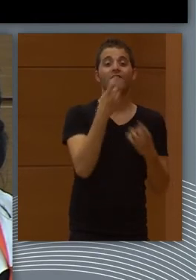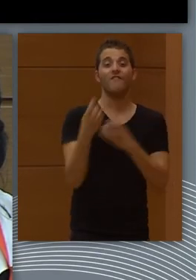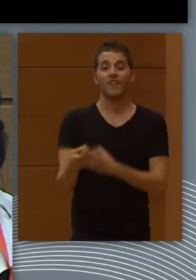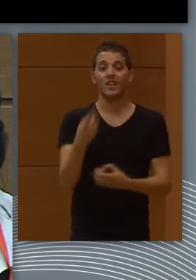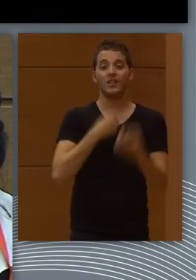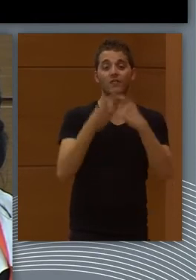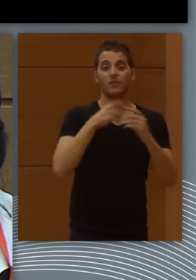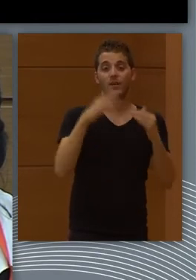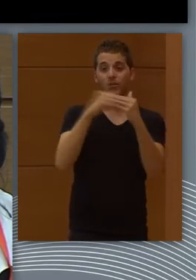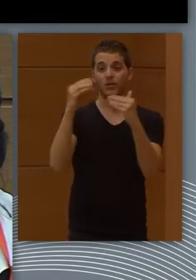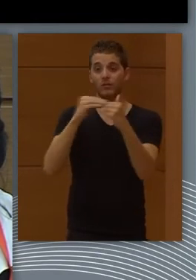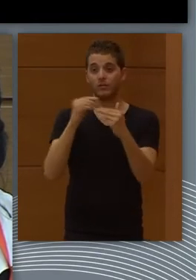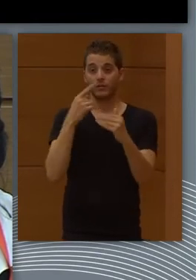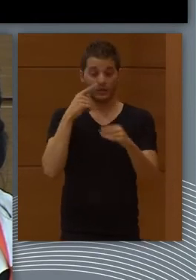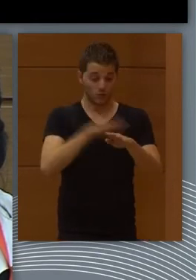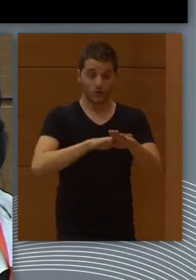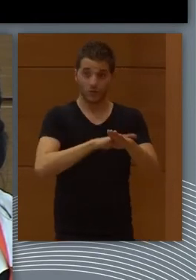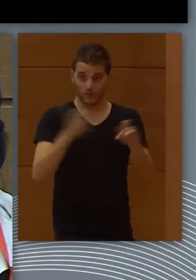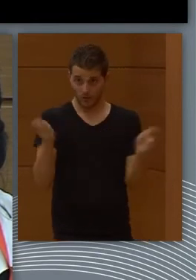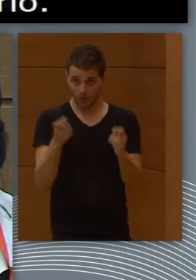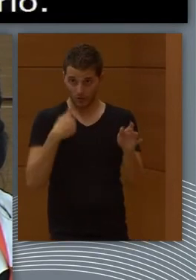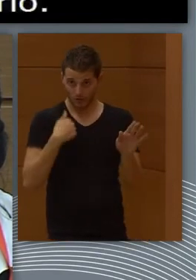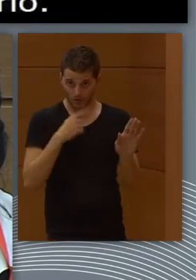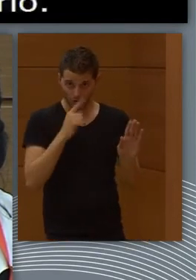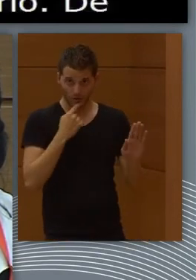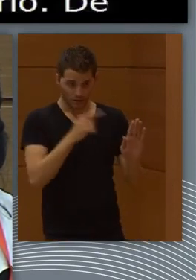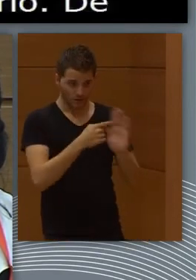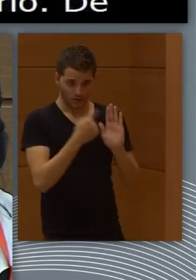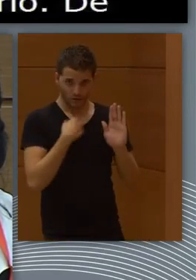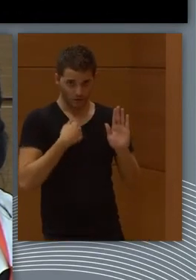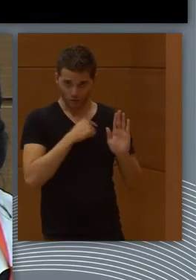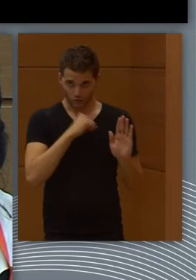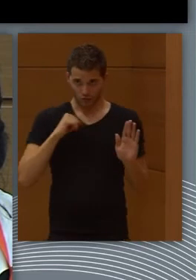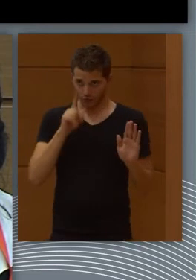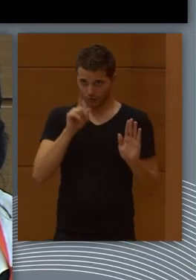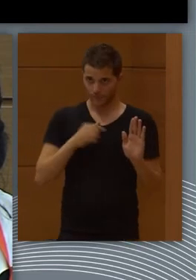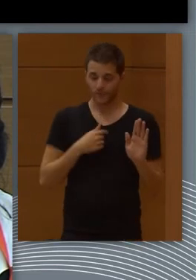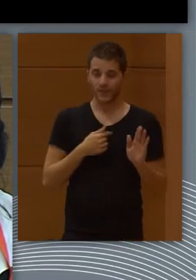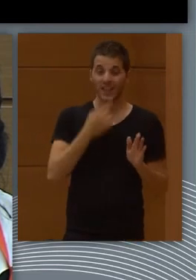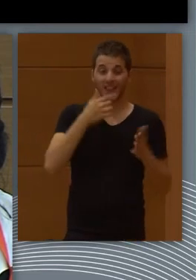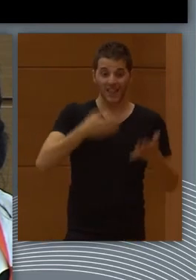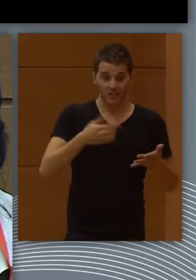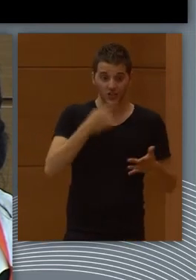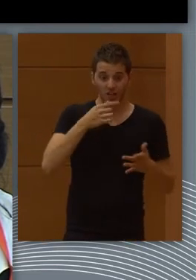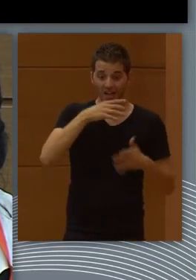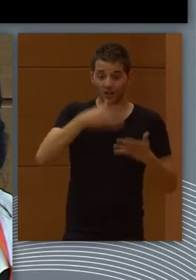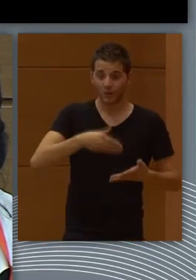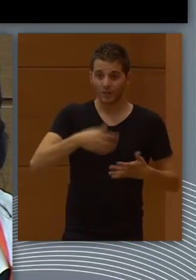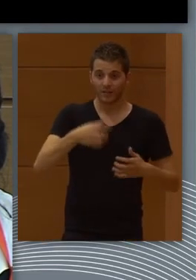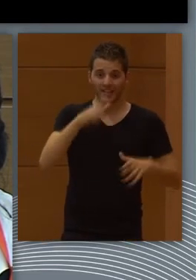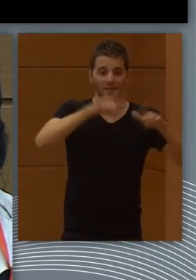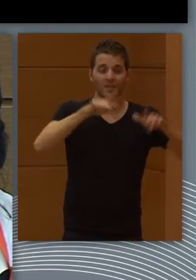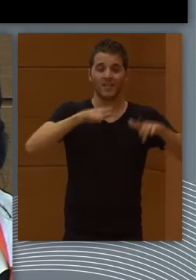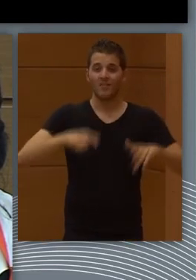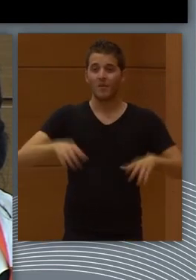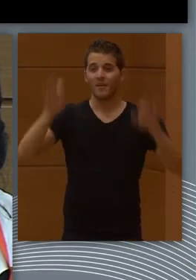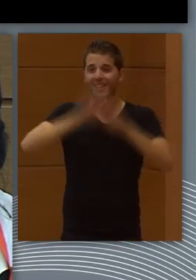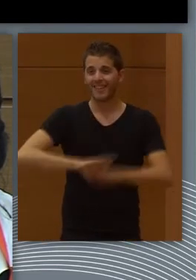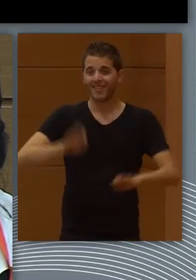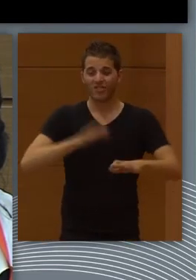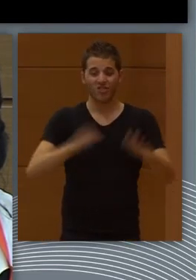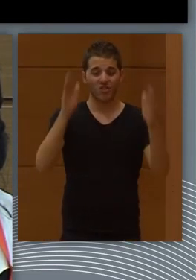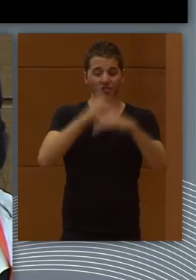hecho, en la actualidad, esto lo dice el Ministerio de Fomento, no lo digo yo. De hecho, en la actualidad no existe ninguna plataforma que ofrezca al